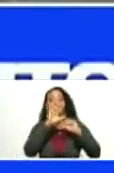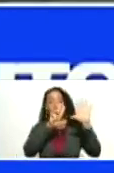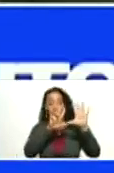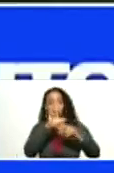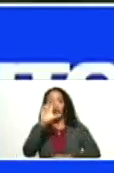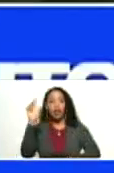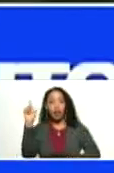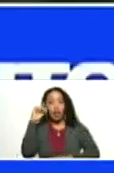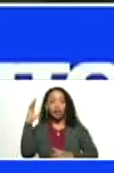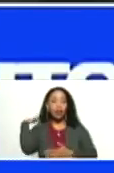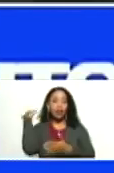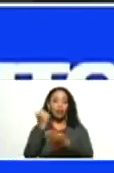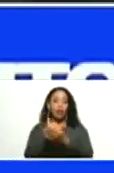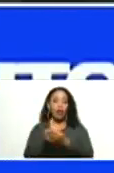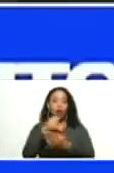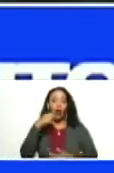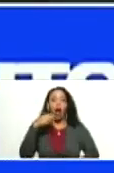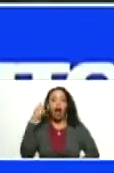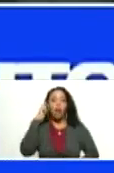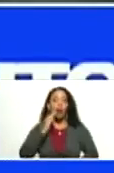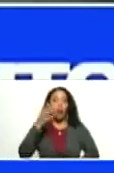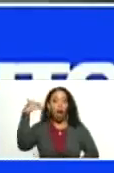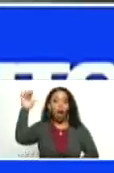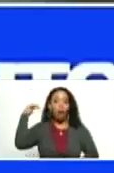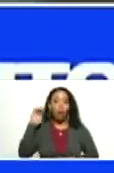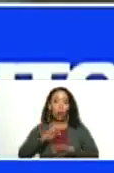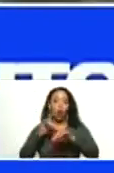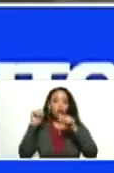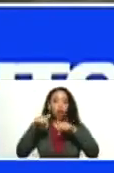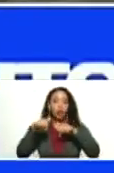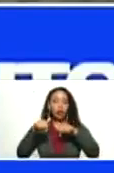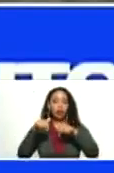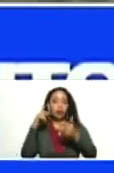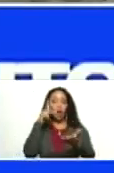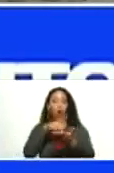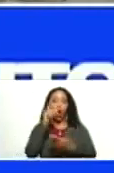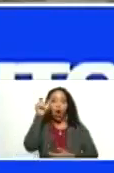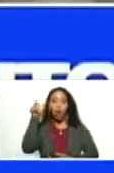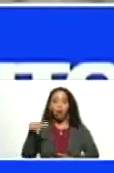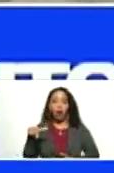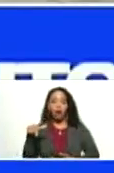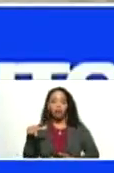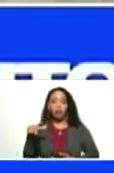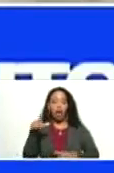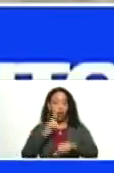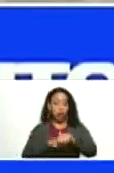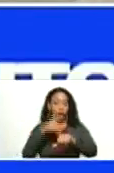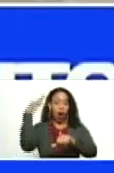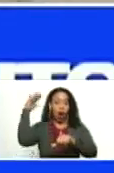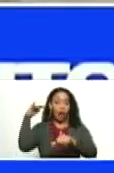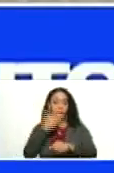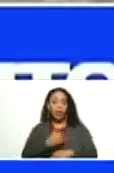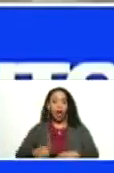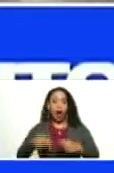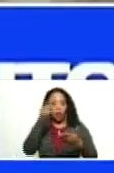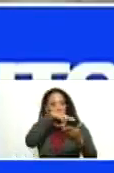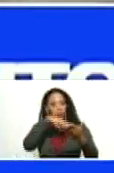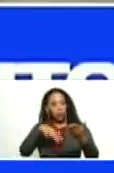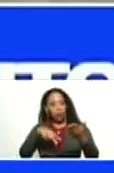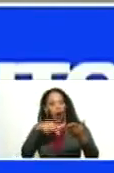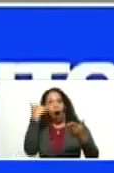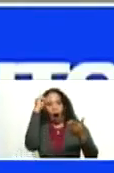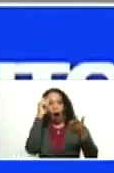originario del padre de la patria, Simón Bolívar. Por eso aquí llegó Guzmán Blanco, en la época de Guzmán Blanco, ahí se lee en las paredes, hay escritos,